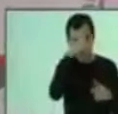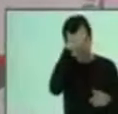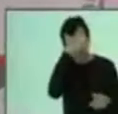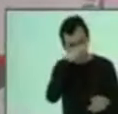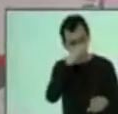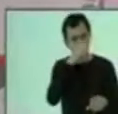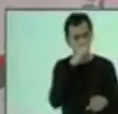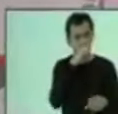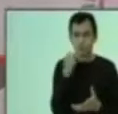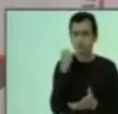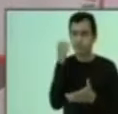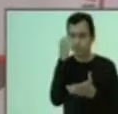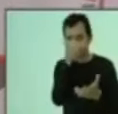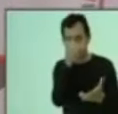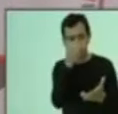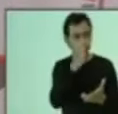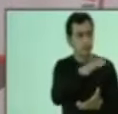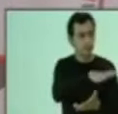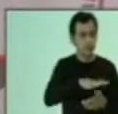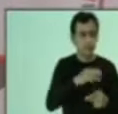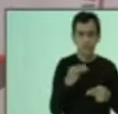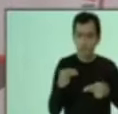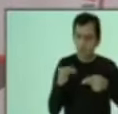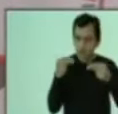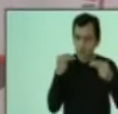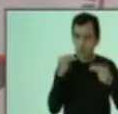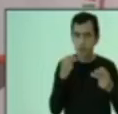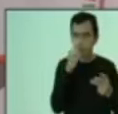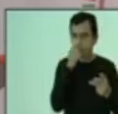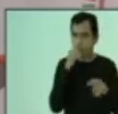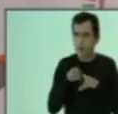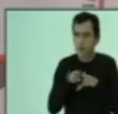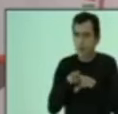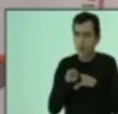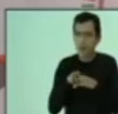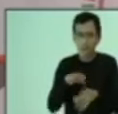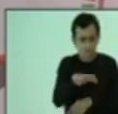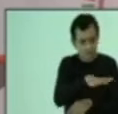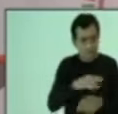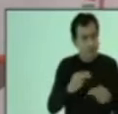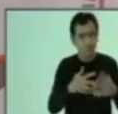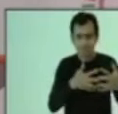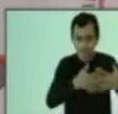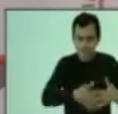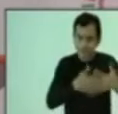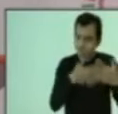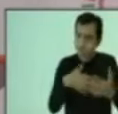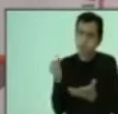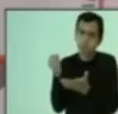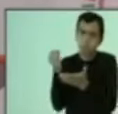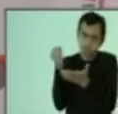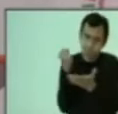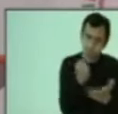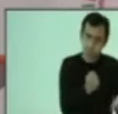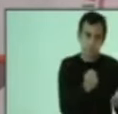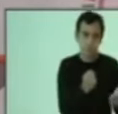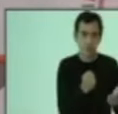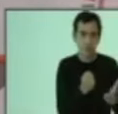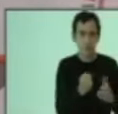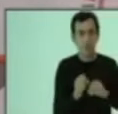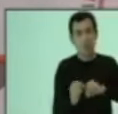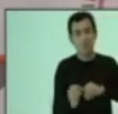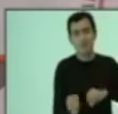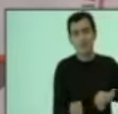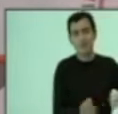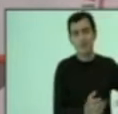gestionar recursos para las empresas, para traer mayor inversión a nuestros municipios y no dejar en el olvido